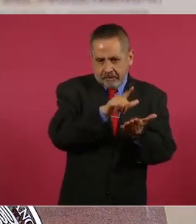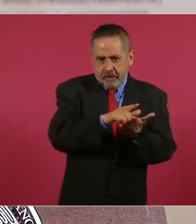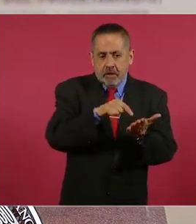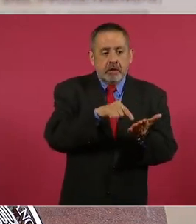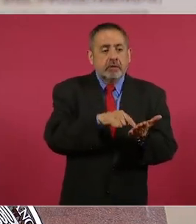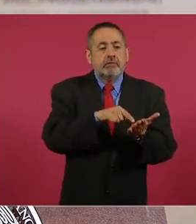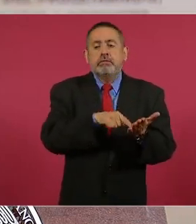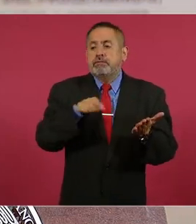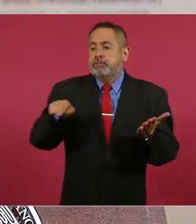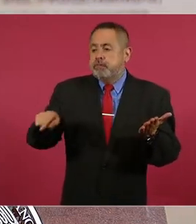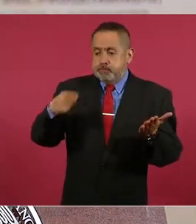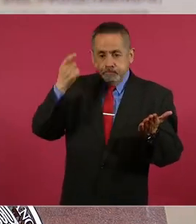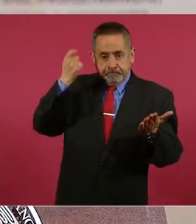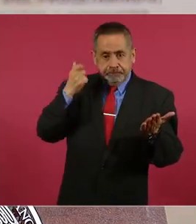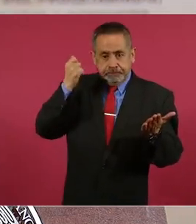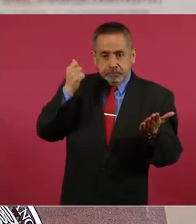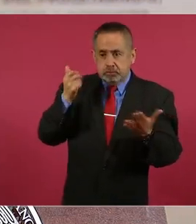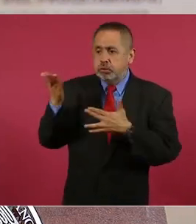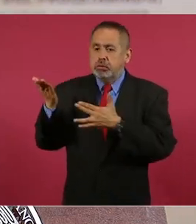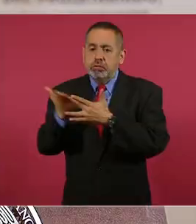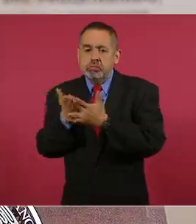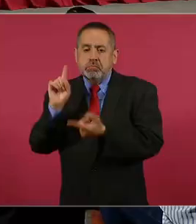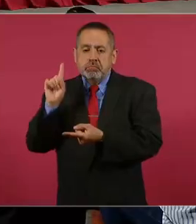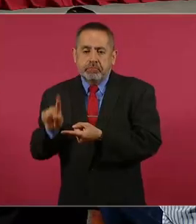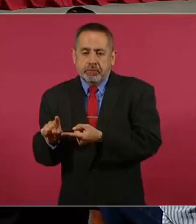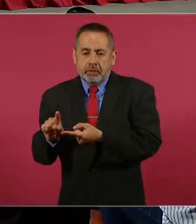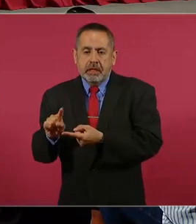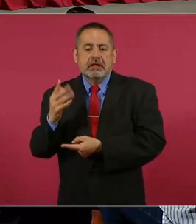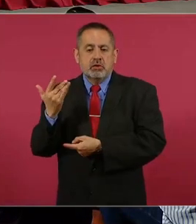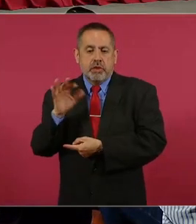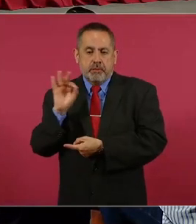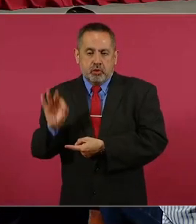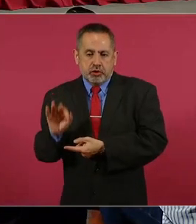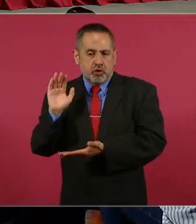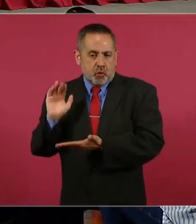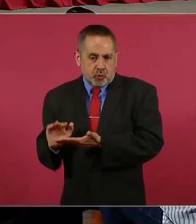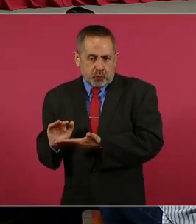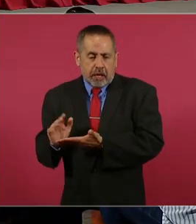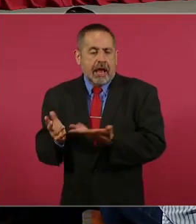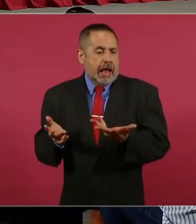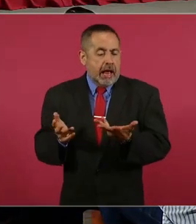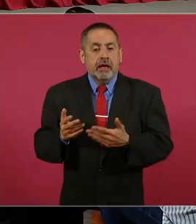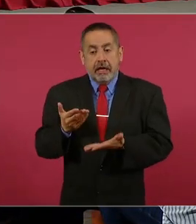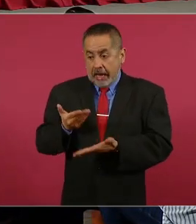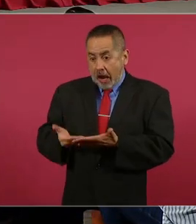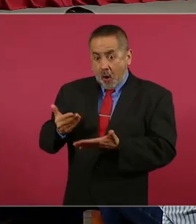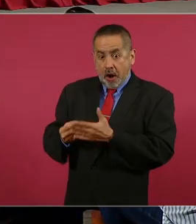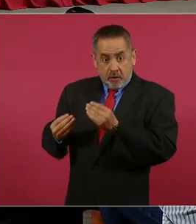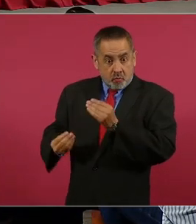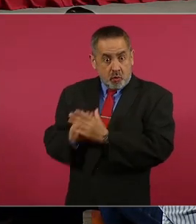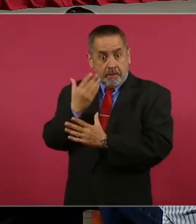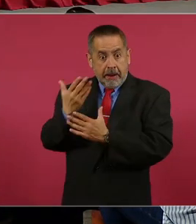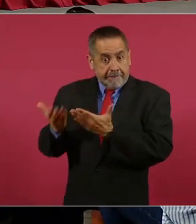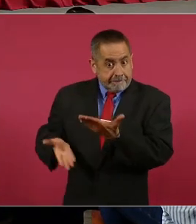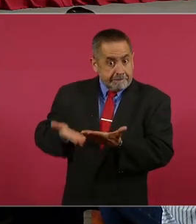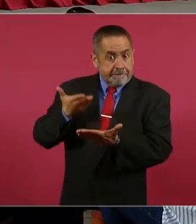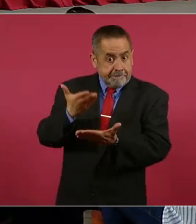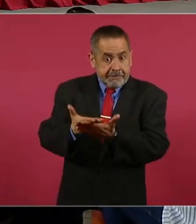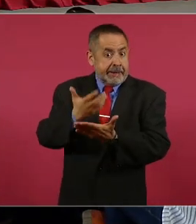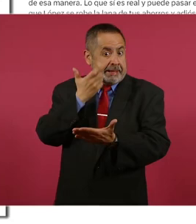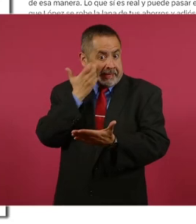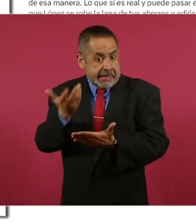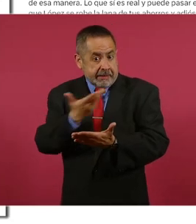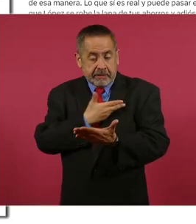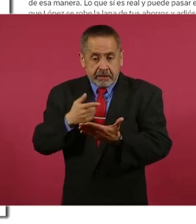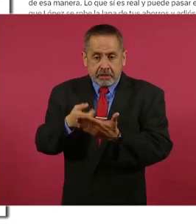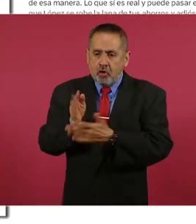su época de retiro solo reciba el 50% de su salario y que con la nueva reforma que propone el presidente se busca